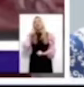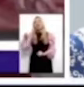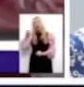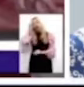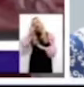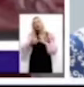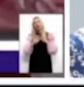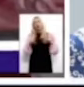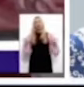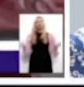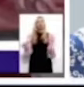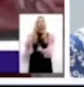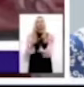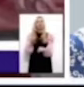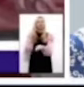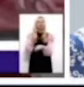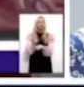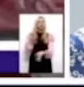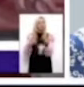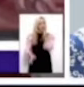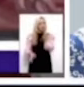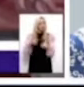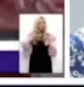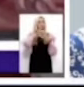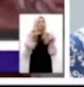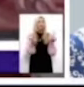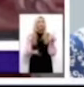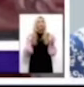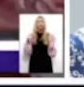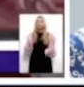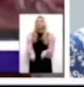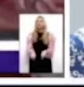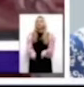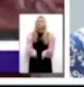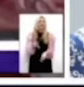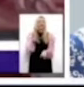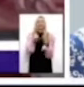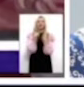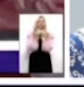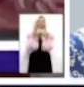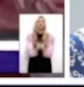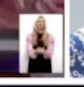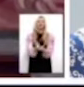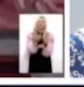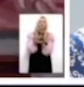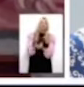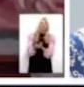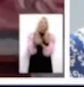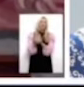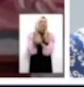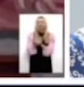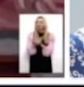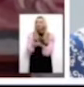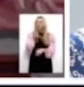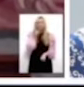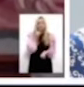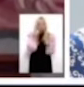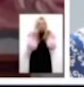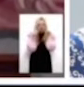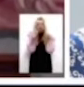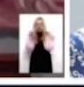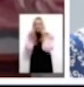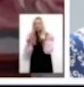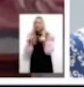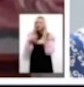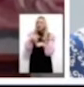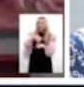aumenta 2 años más el ejercicio de la presidencia de la Suprema Corte de